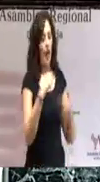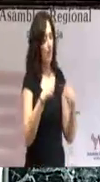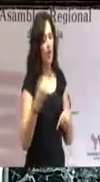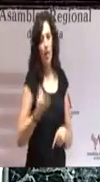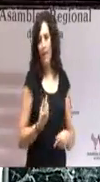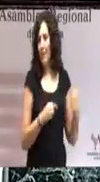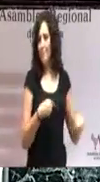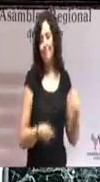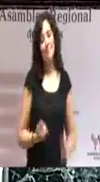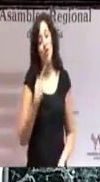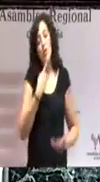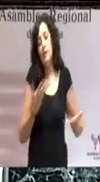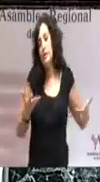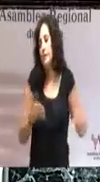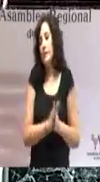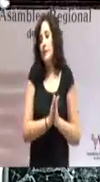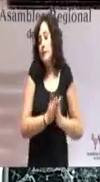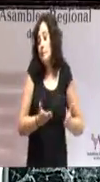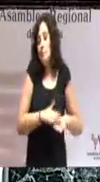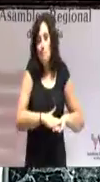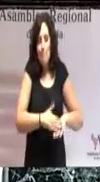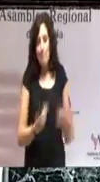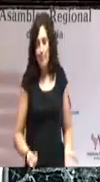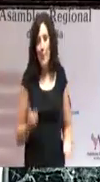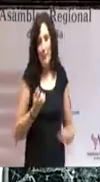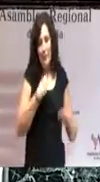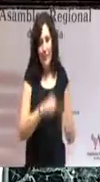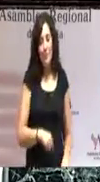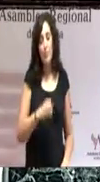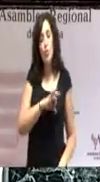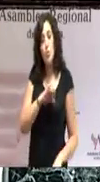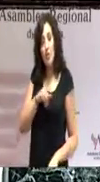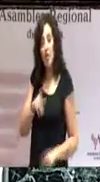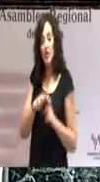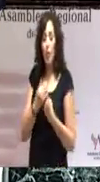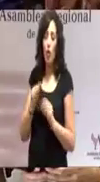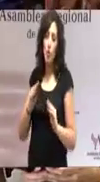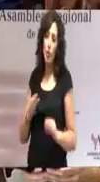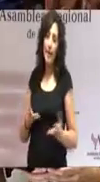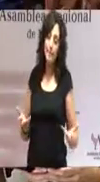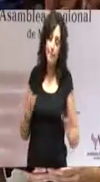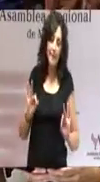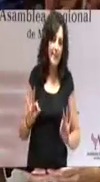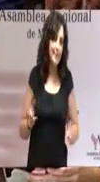Señor Sánchez, lo que le decía, usted y sus circunstancias.